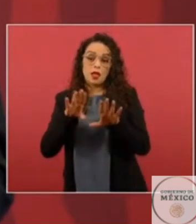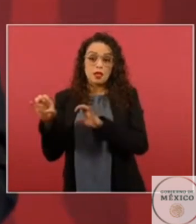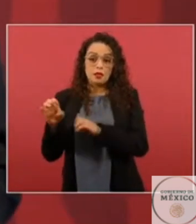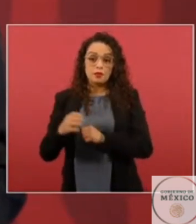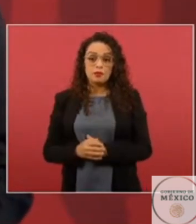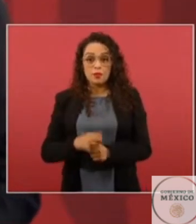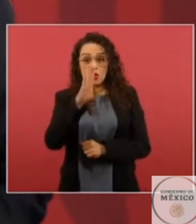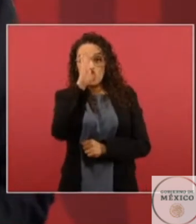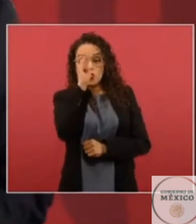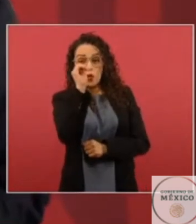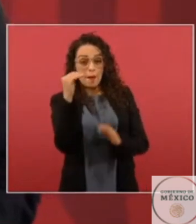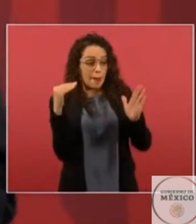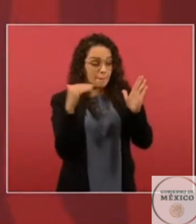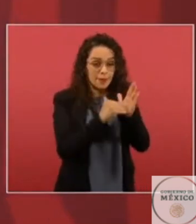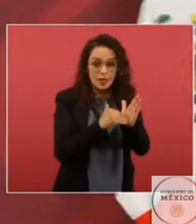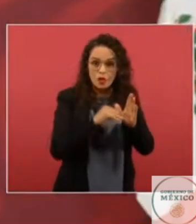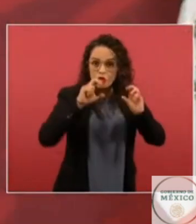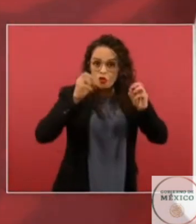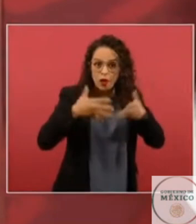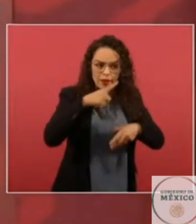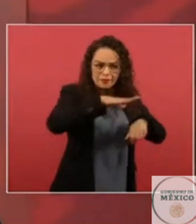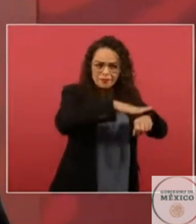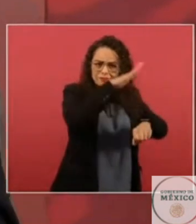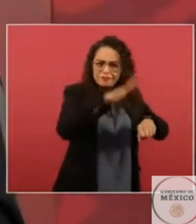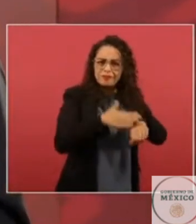9,000, aunque pasaran el examen de admisión,